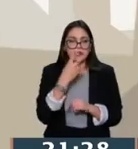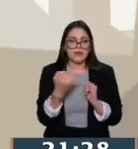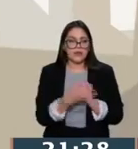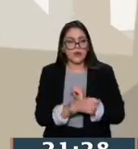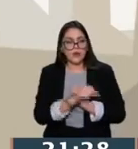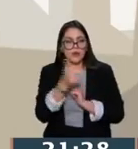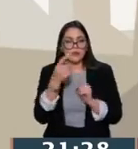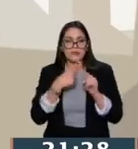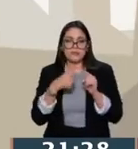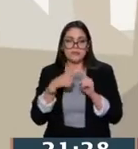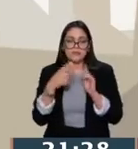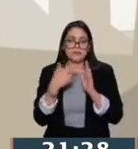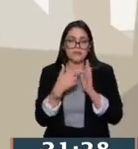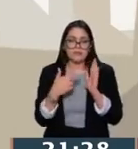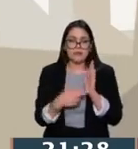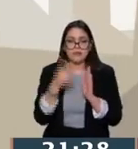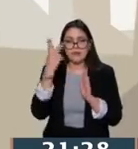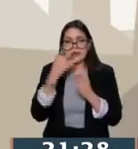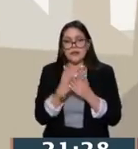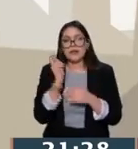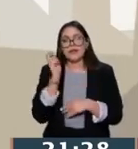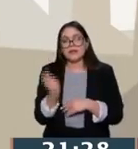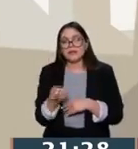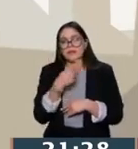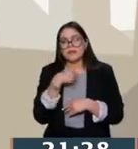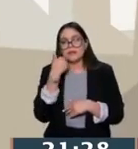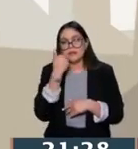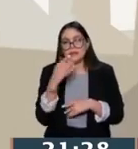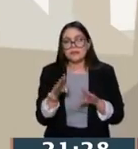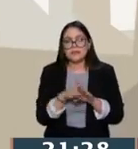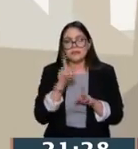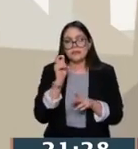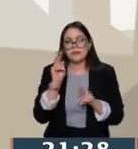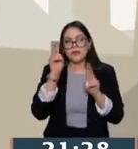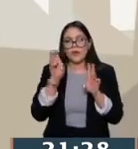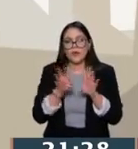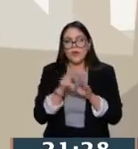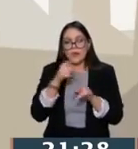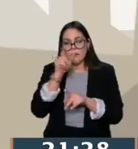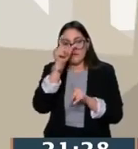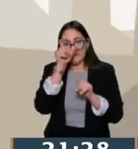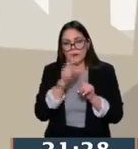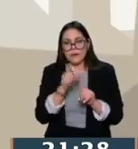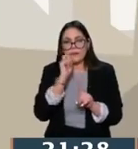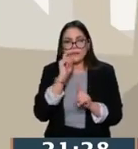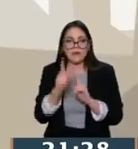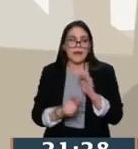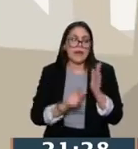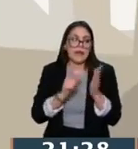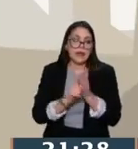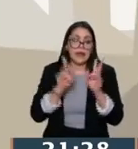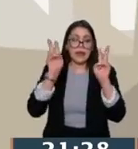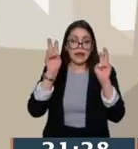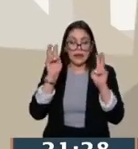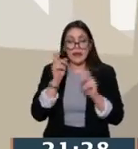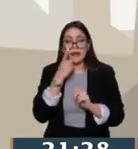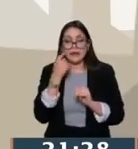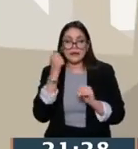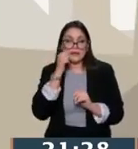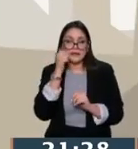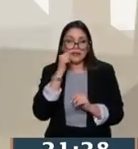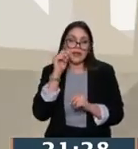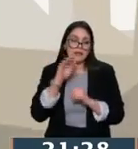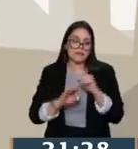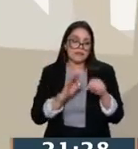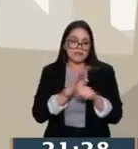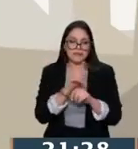otras normatividades, pero en la intención de mantener un tipo de perfil legal, ¿no? Siempre esta cosa avalado por la